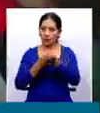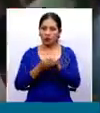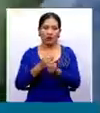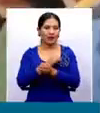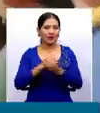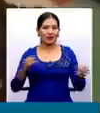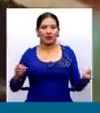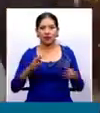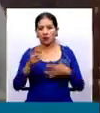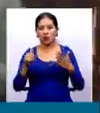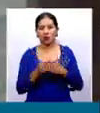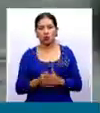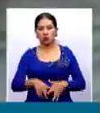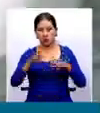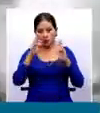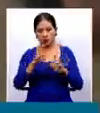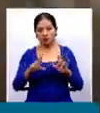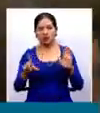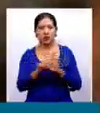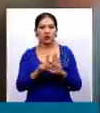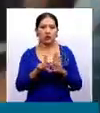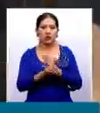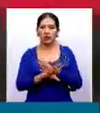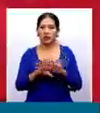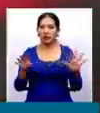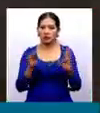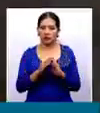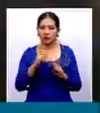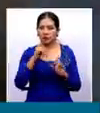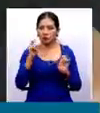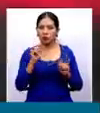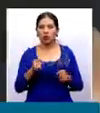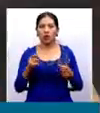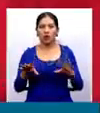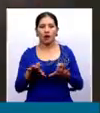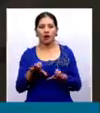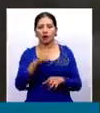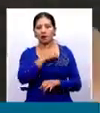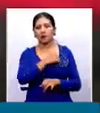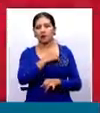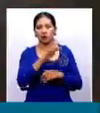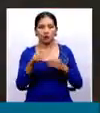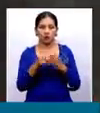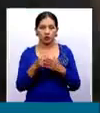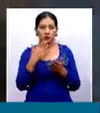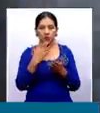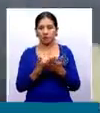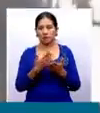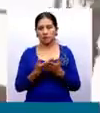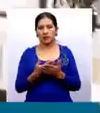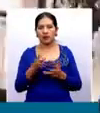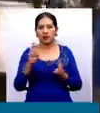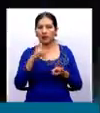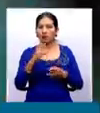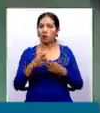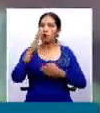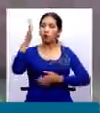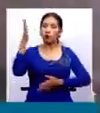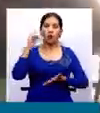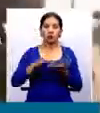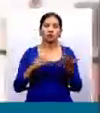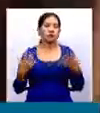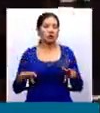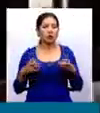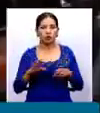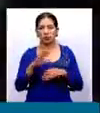autoridades, específicamente al Ministerio Público, de que pueda actuar de manera imparcial y sentar precedente para que no se vuelva a repetir este tipo